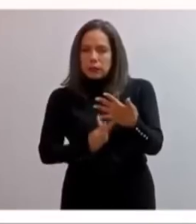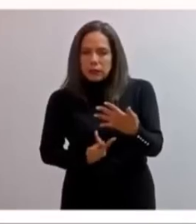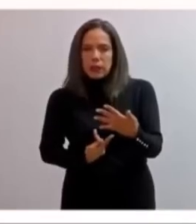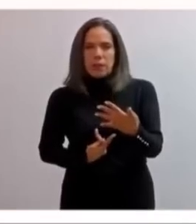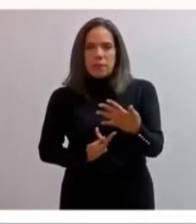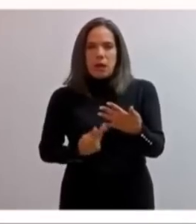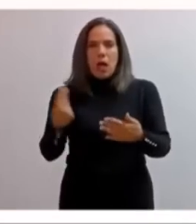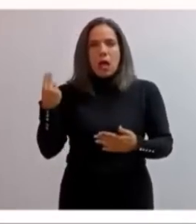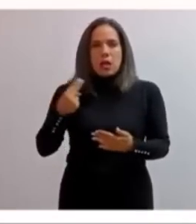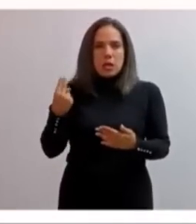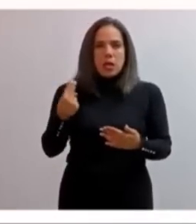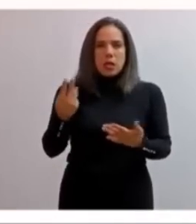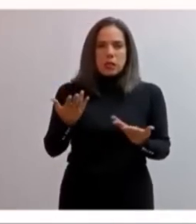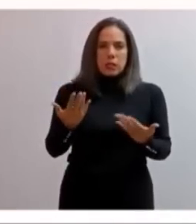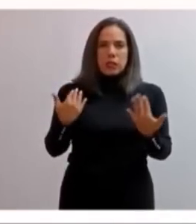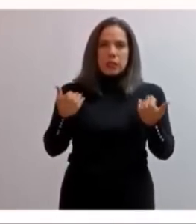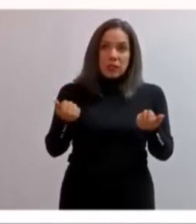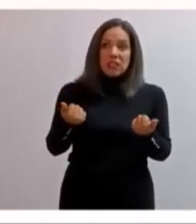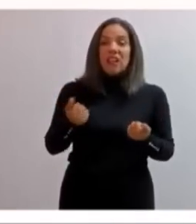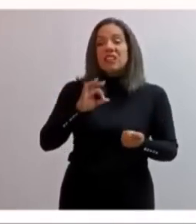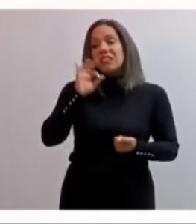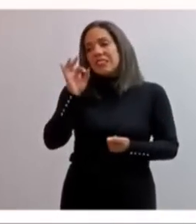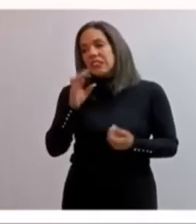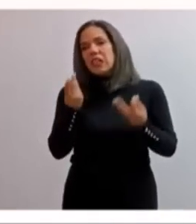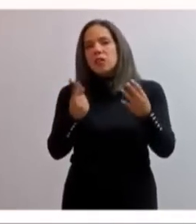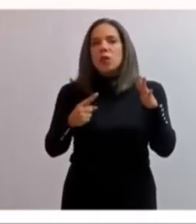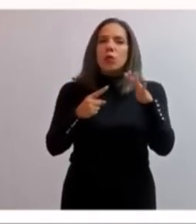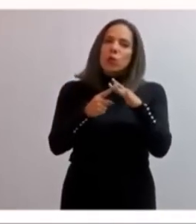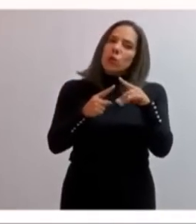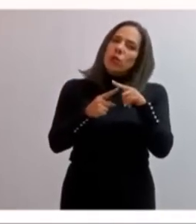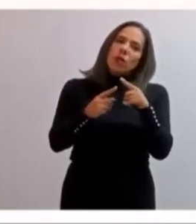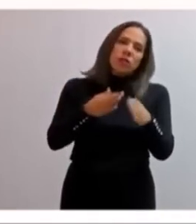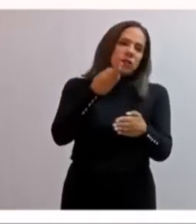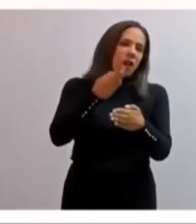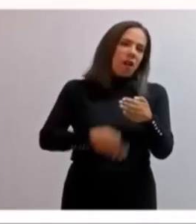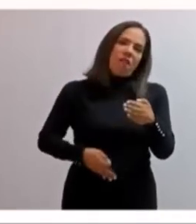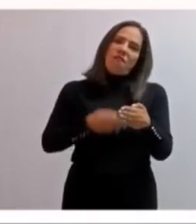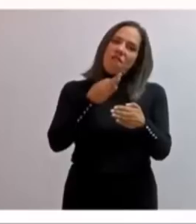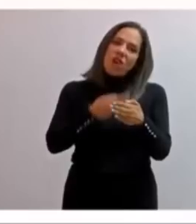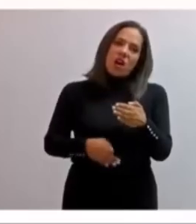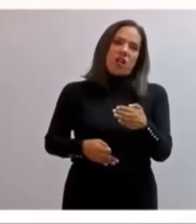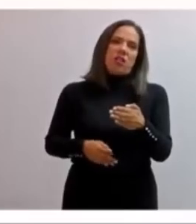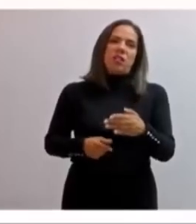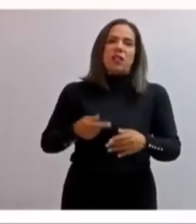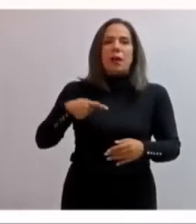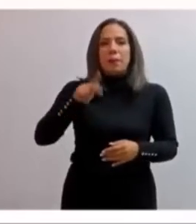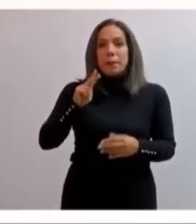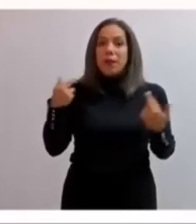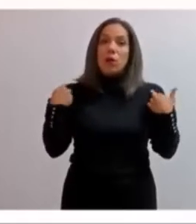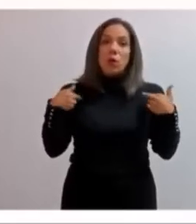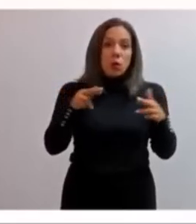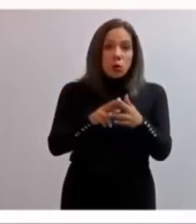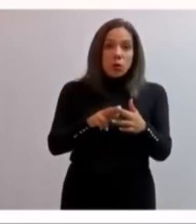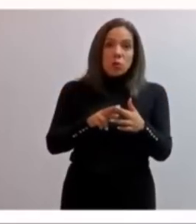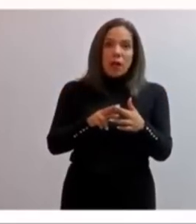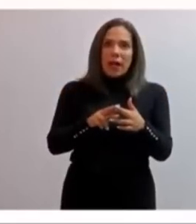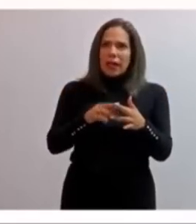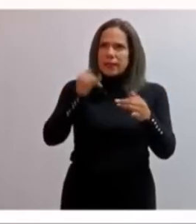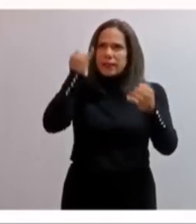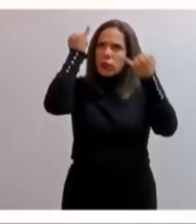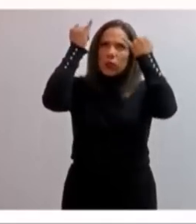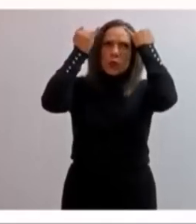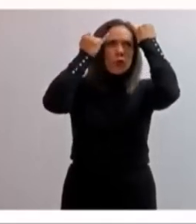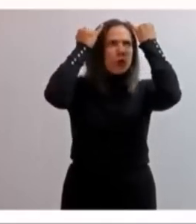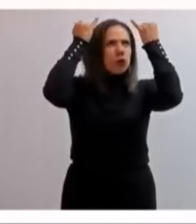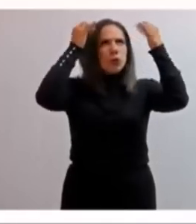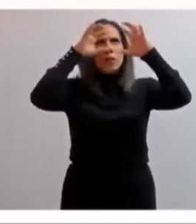a que quedaron muchas tareas pendientes, muchas tareas que los maestros van a tener que reinventar en